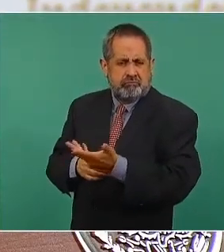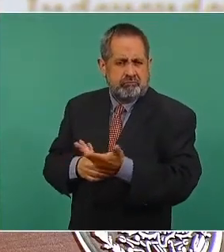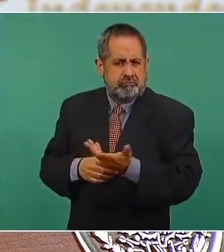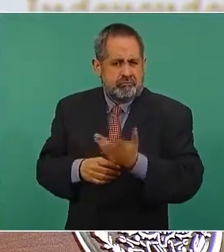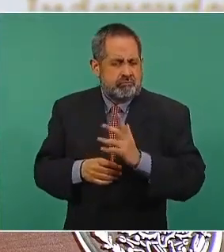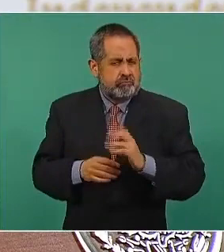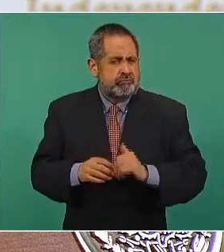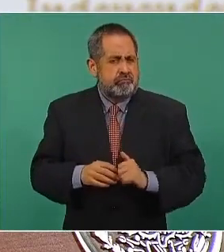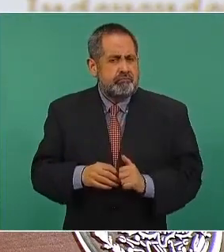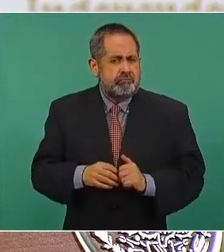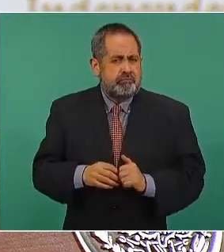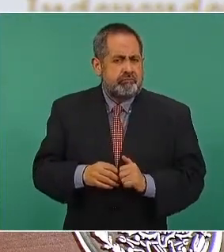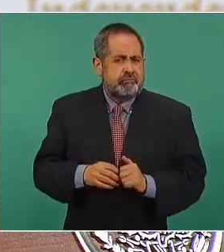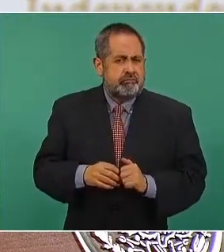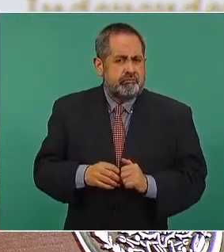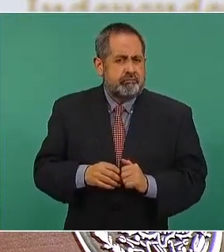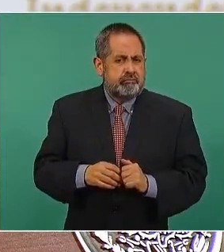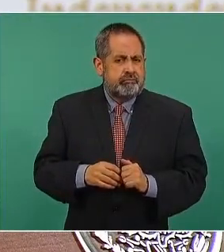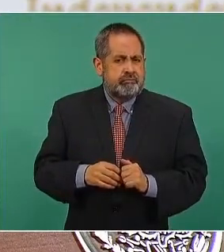del